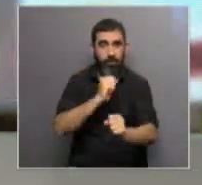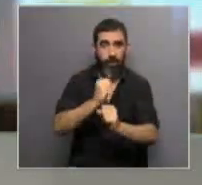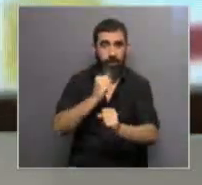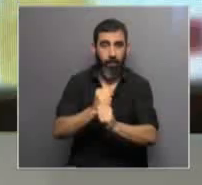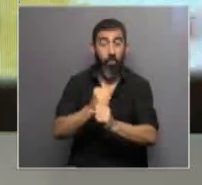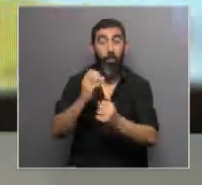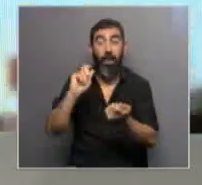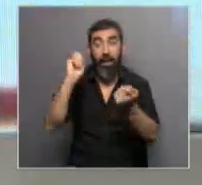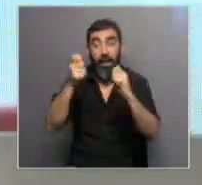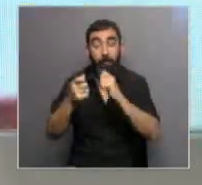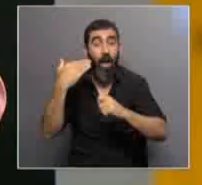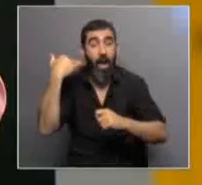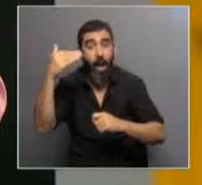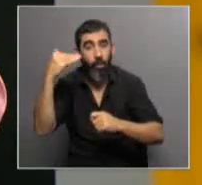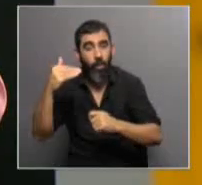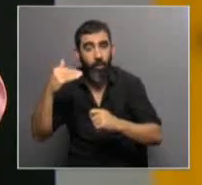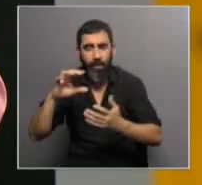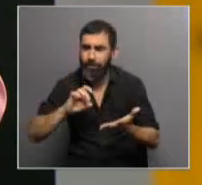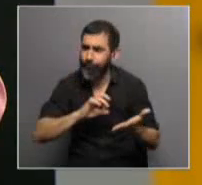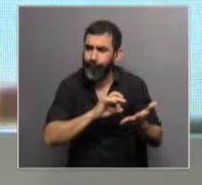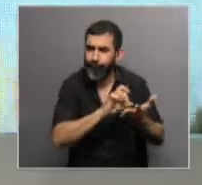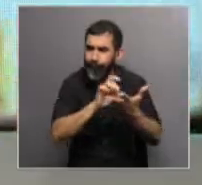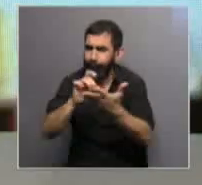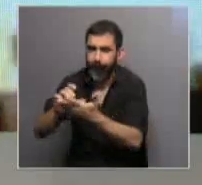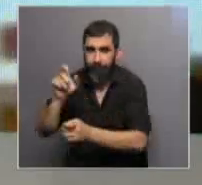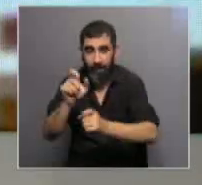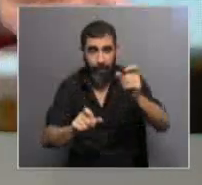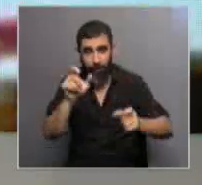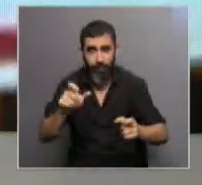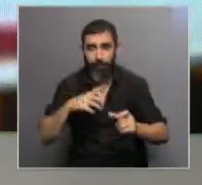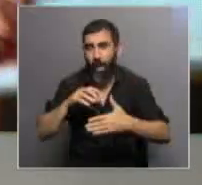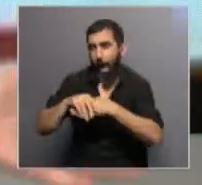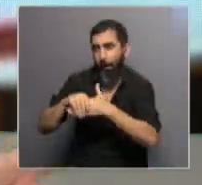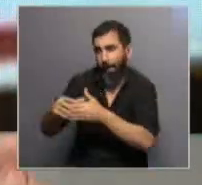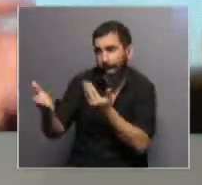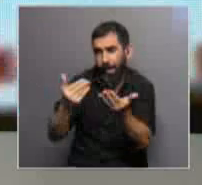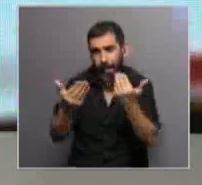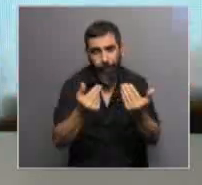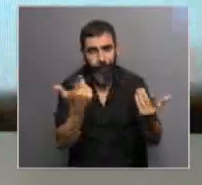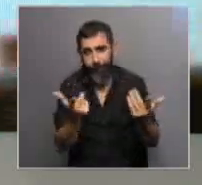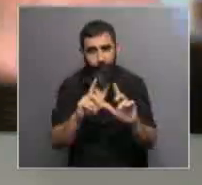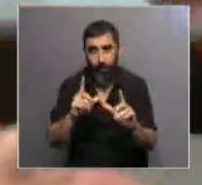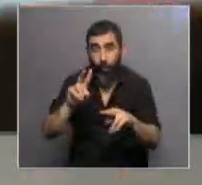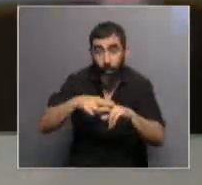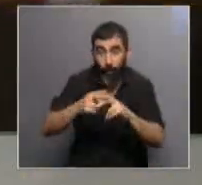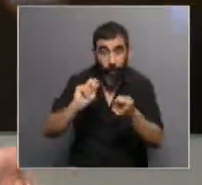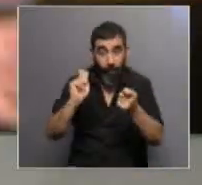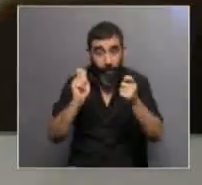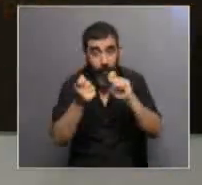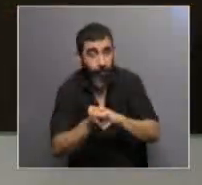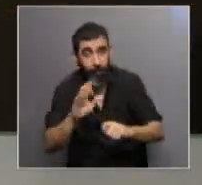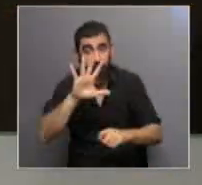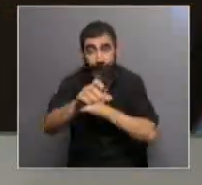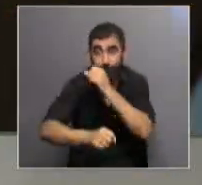autoridades exterior y carga tanto a todo el mundo y cambia los nombres por los amigos esto el otro lado y vuelve a cambiar y vuelven a cambiar todo